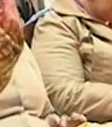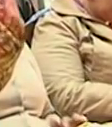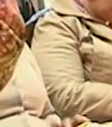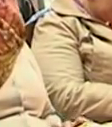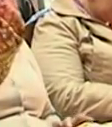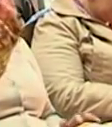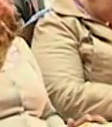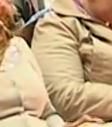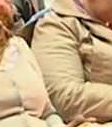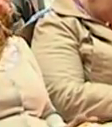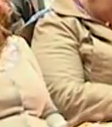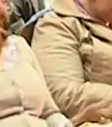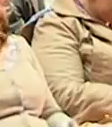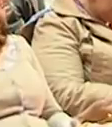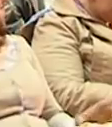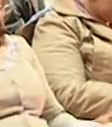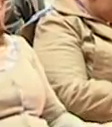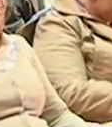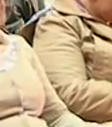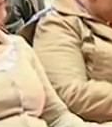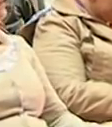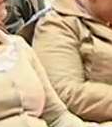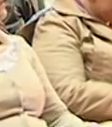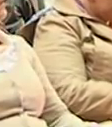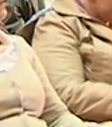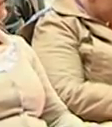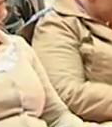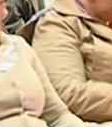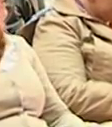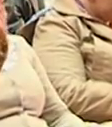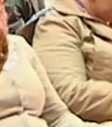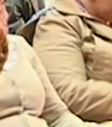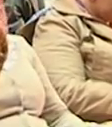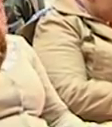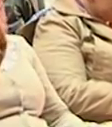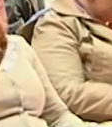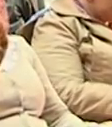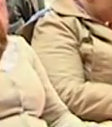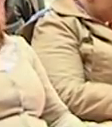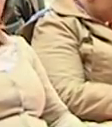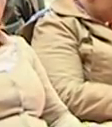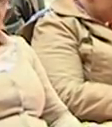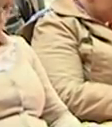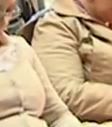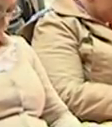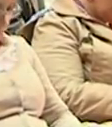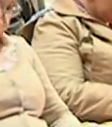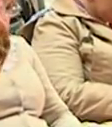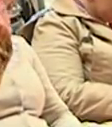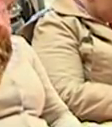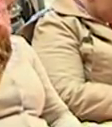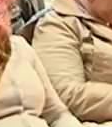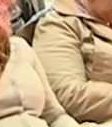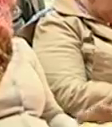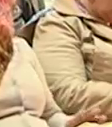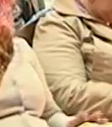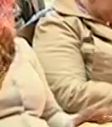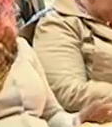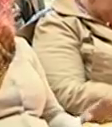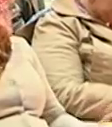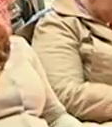América. O sea que como nosotras y nosotros, como los